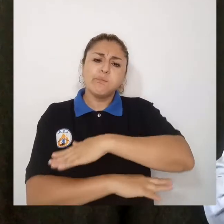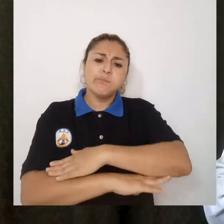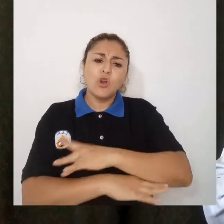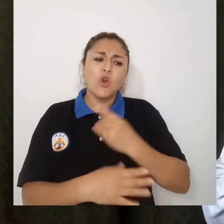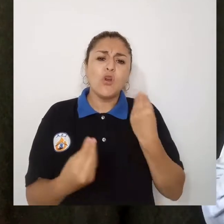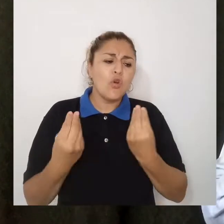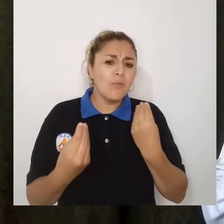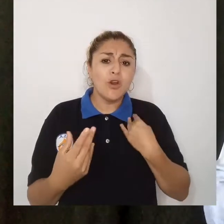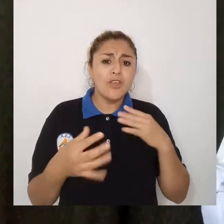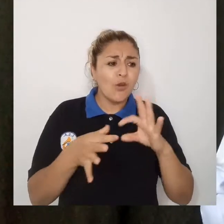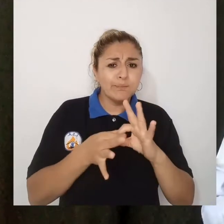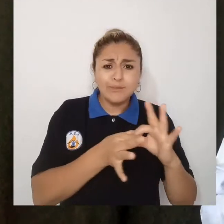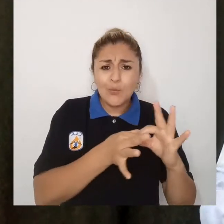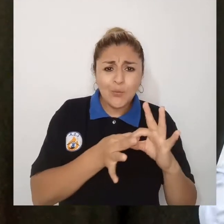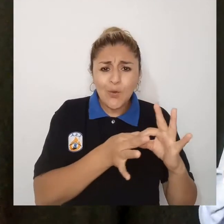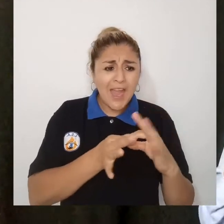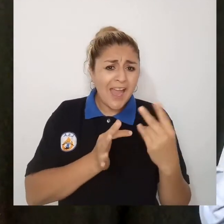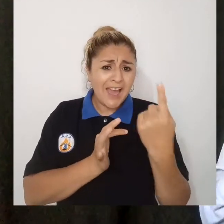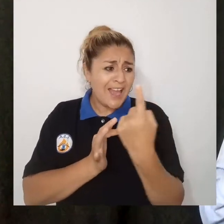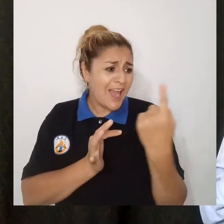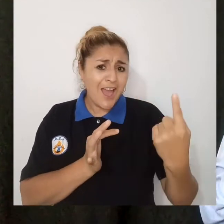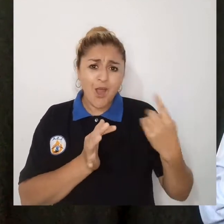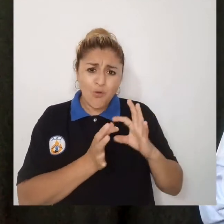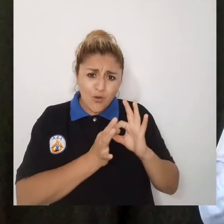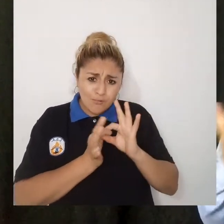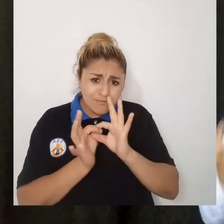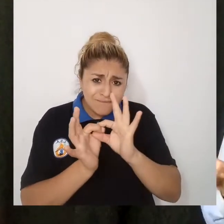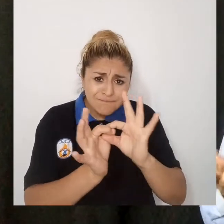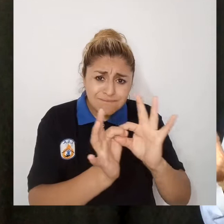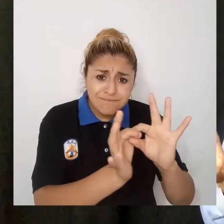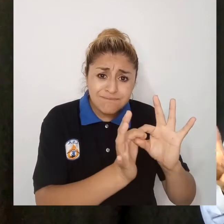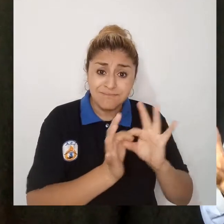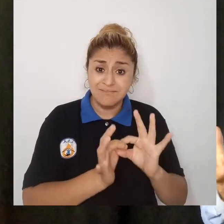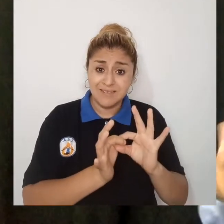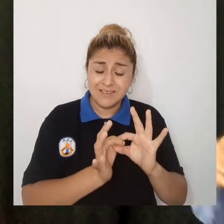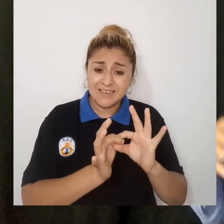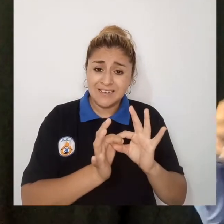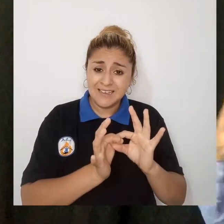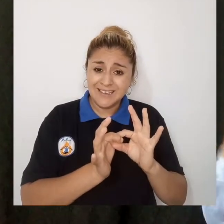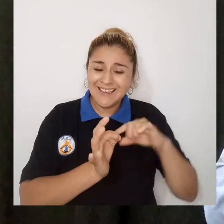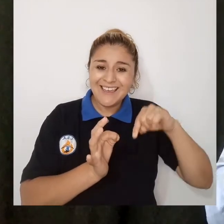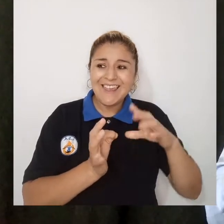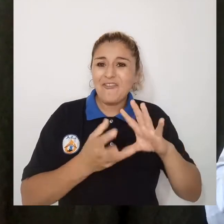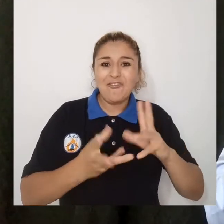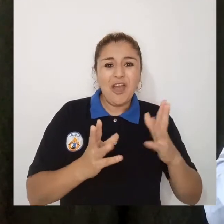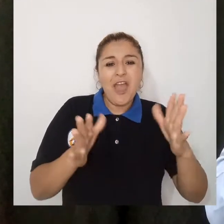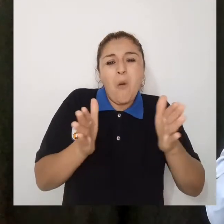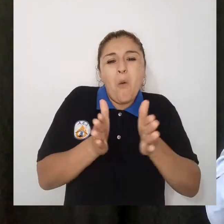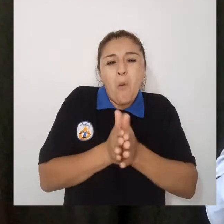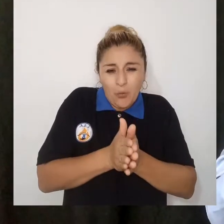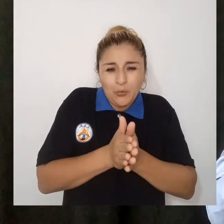otros esto hace referencia esto que leemos a estar juntos